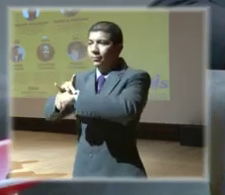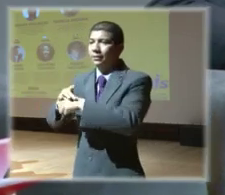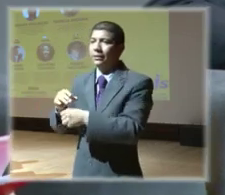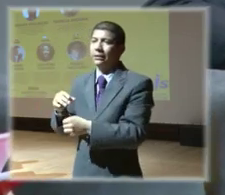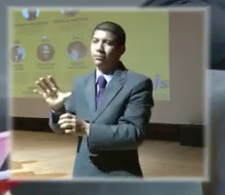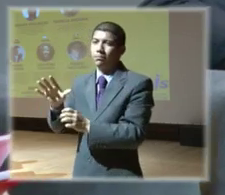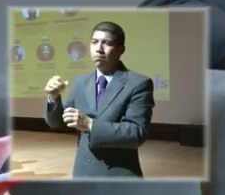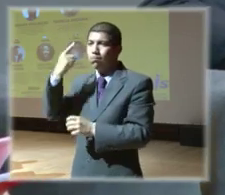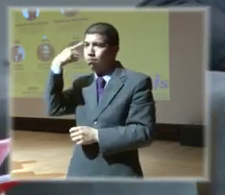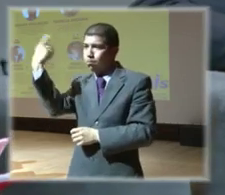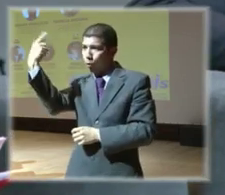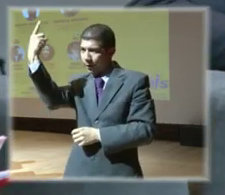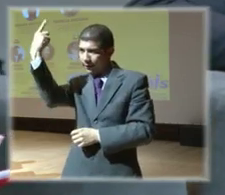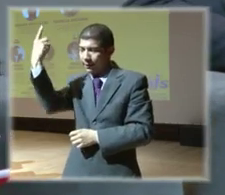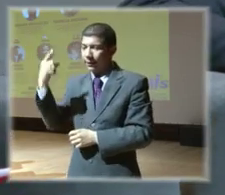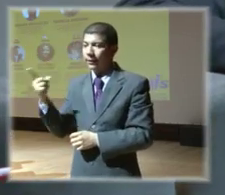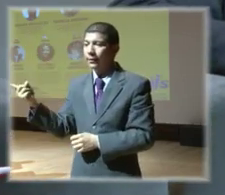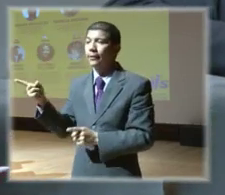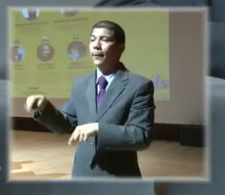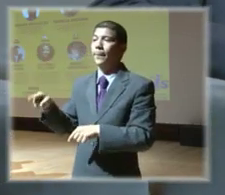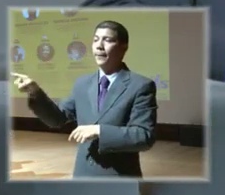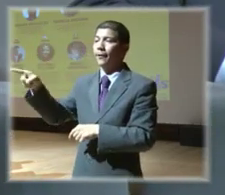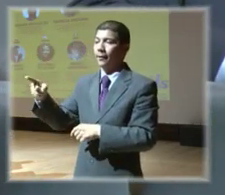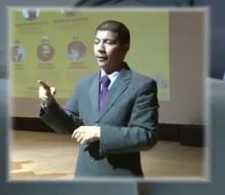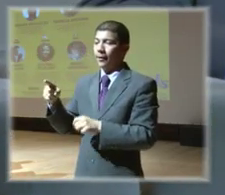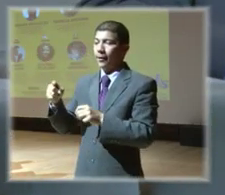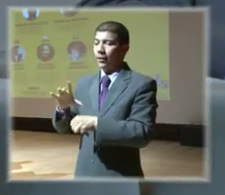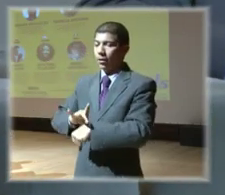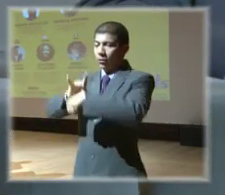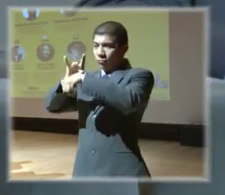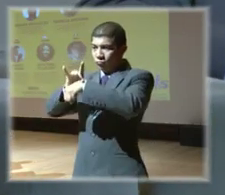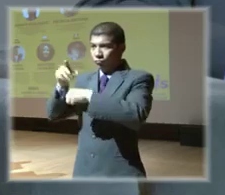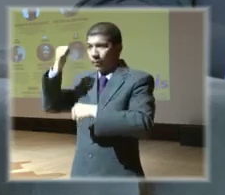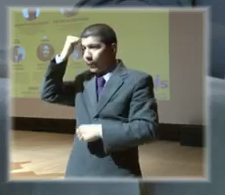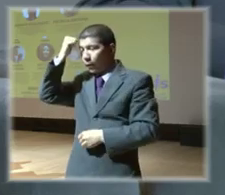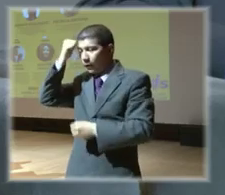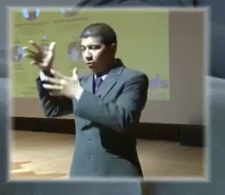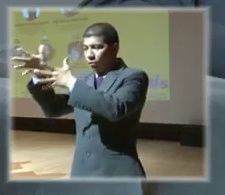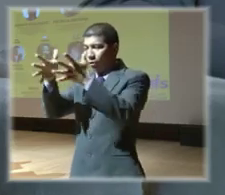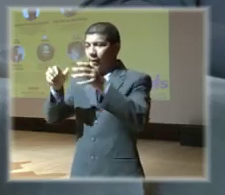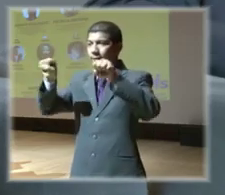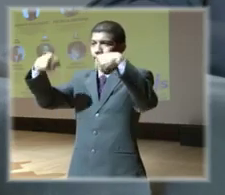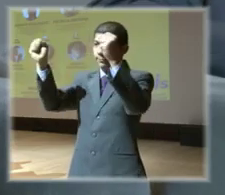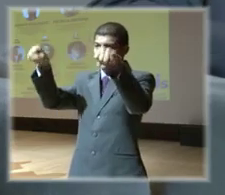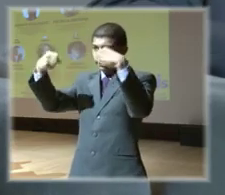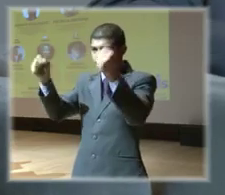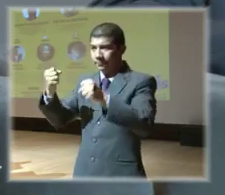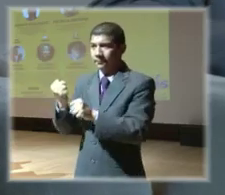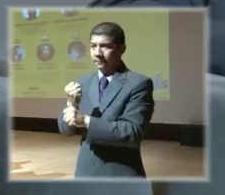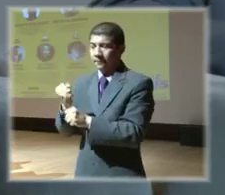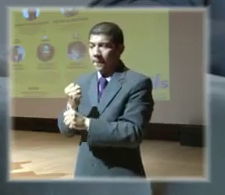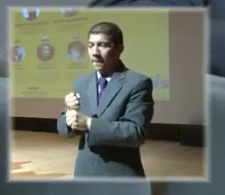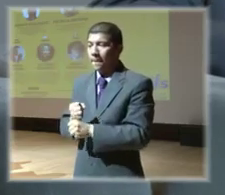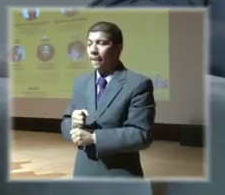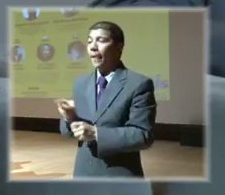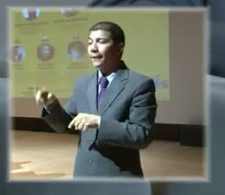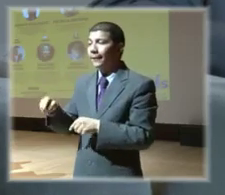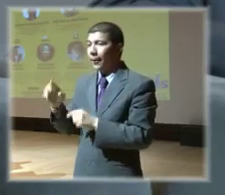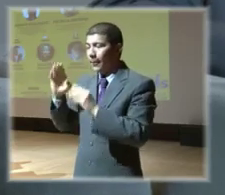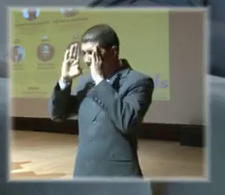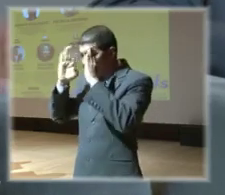docente de la UNAM. Es licenciada en Terapia Ocupacional y maestra en Integración de Personas con Discapacidad.